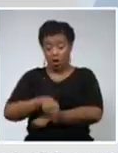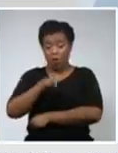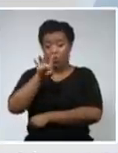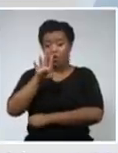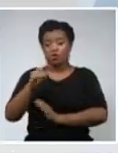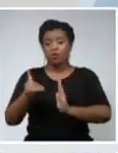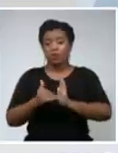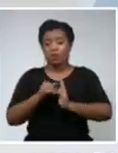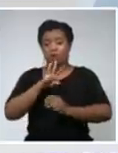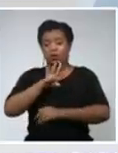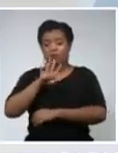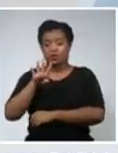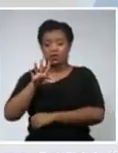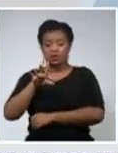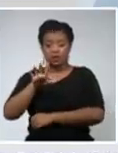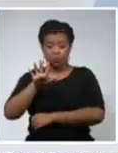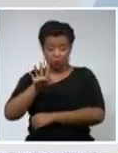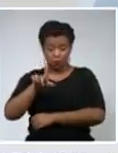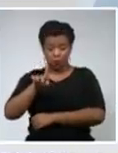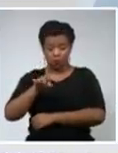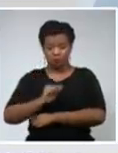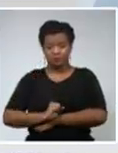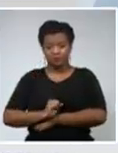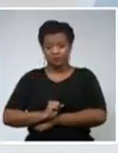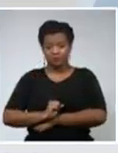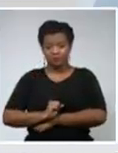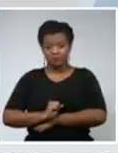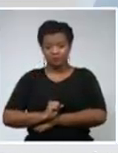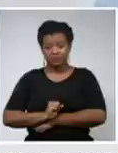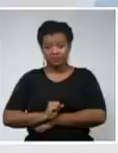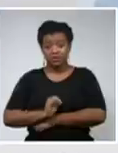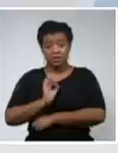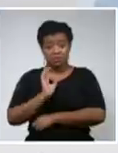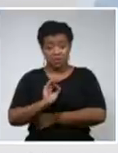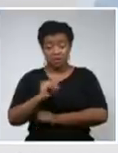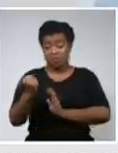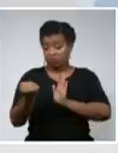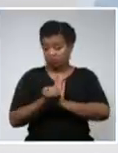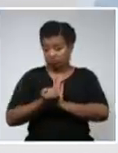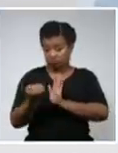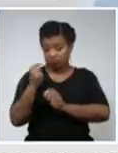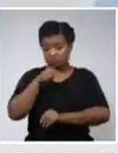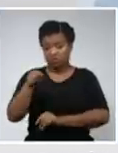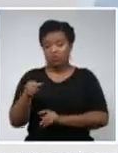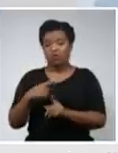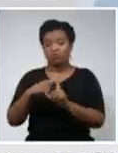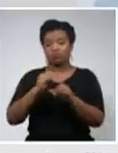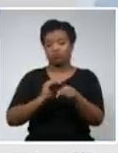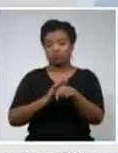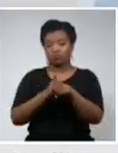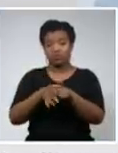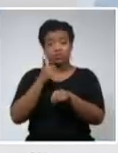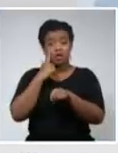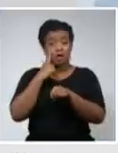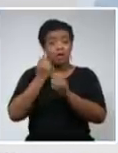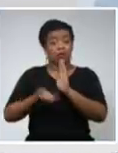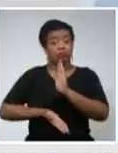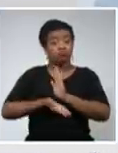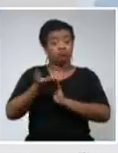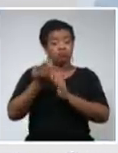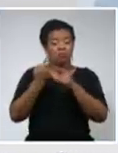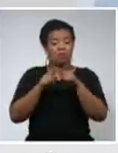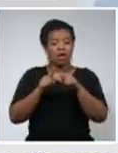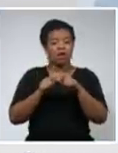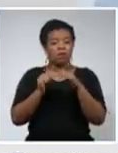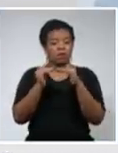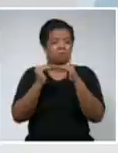4.451, activos, ingresados confirmados. Elevada cifra, aunque 59 menos que el día